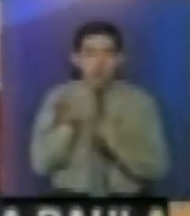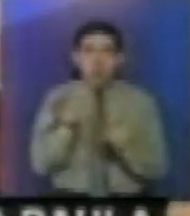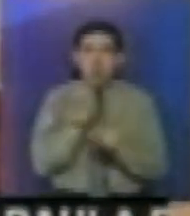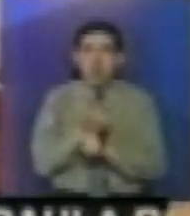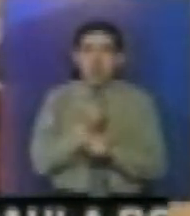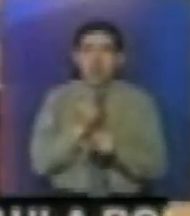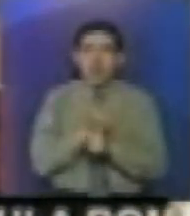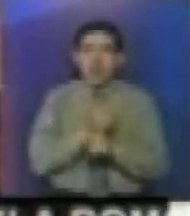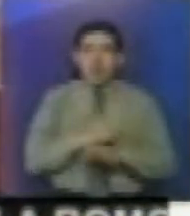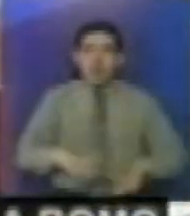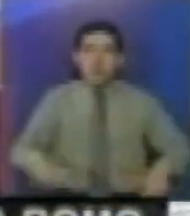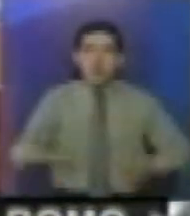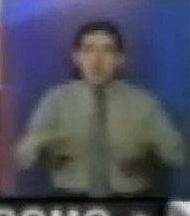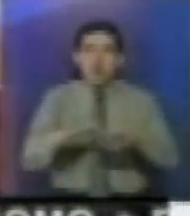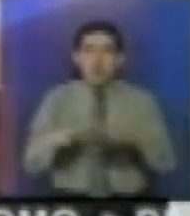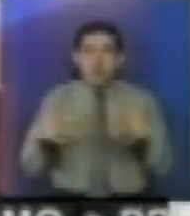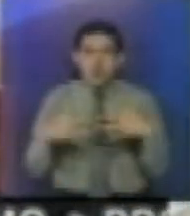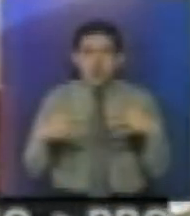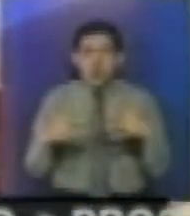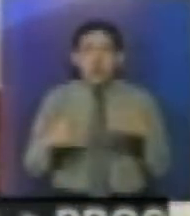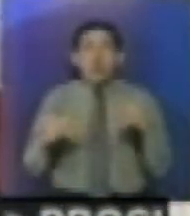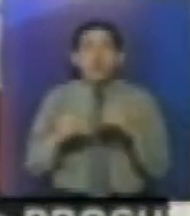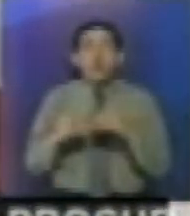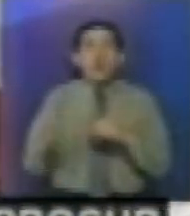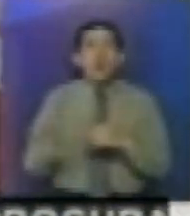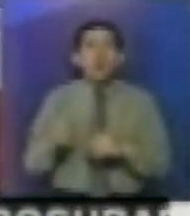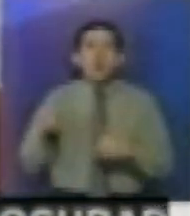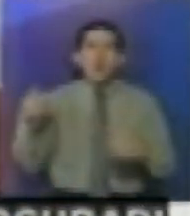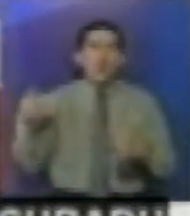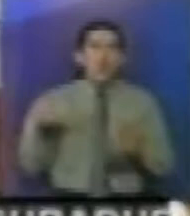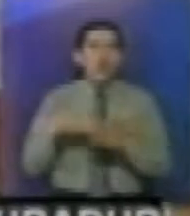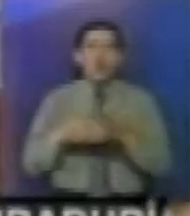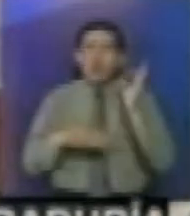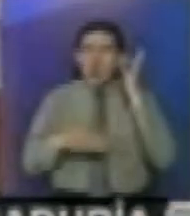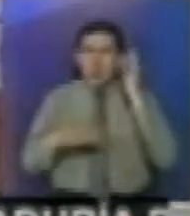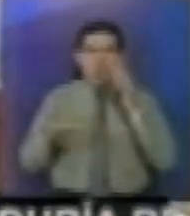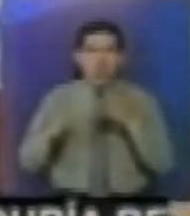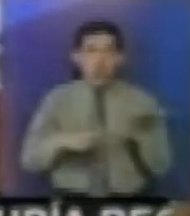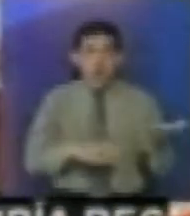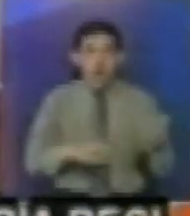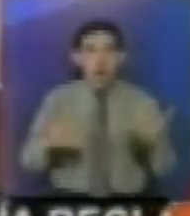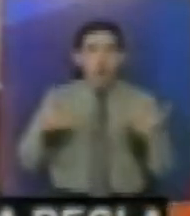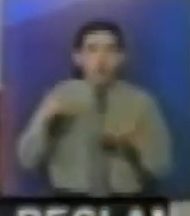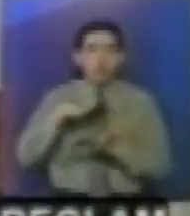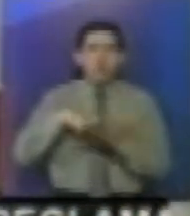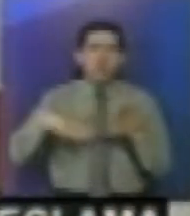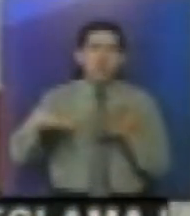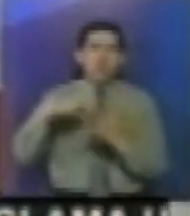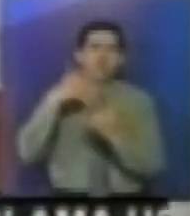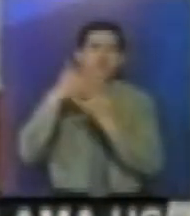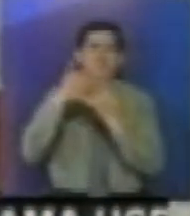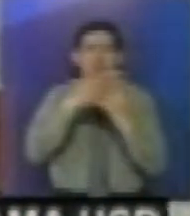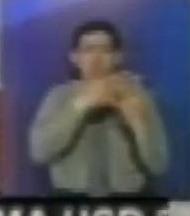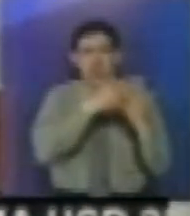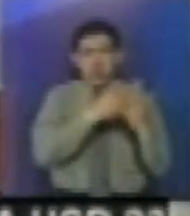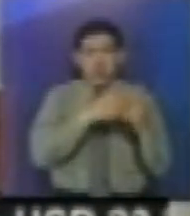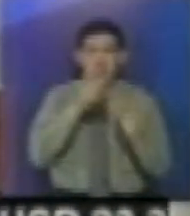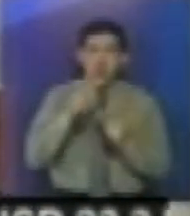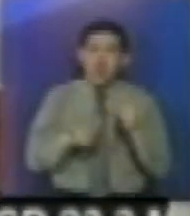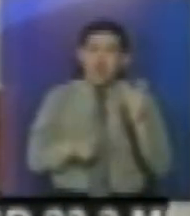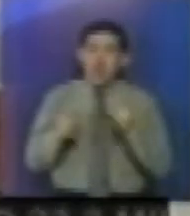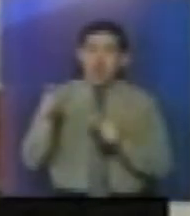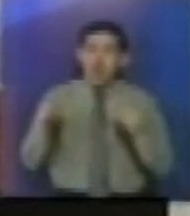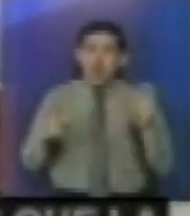inseguridad ciudadana, aumento en la cifra de femicidios, crisis carcelaria que provocó la muerte de algunas